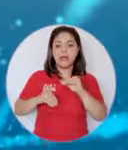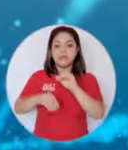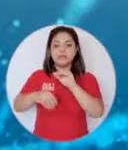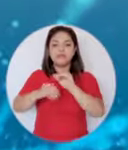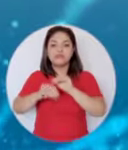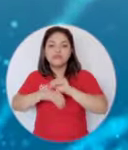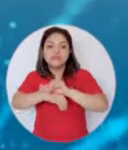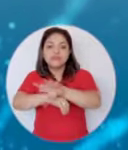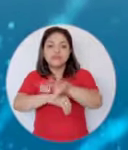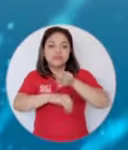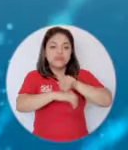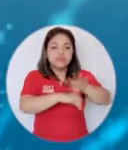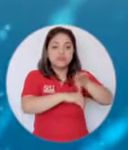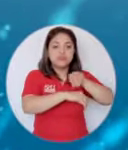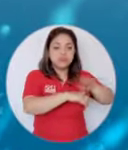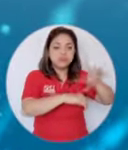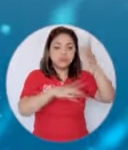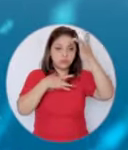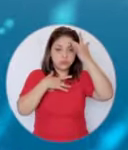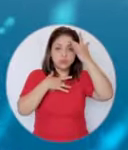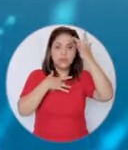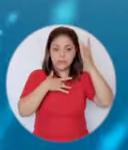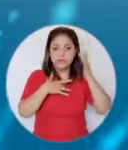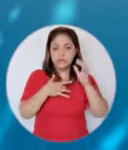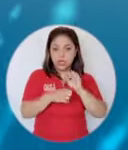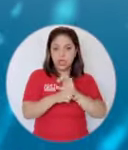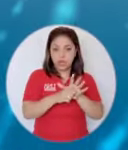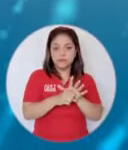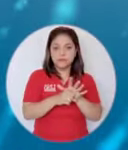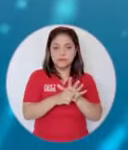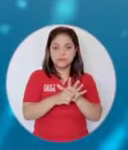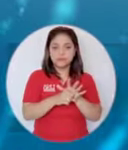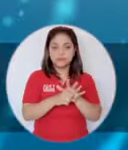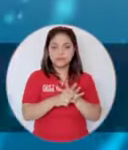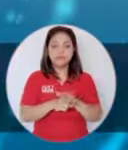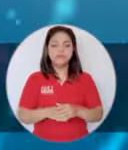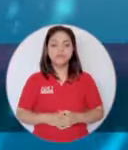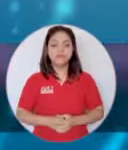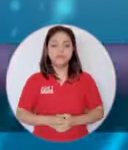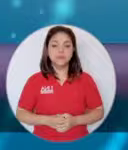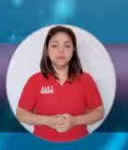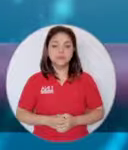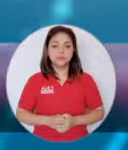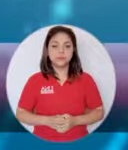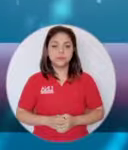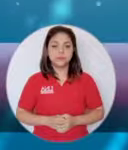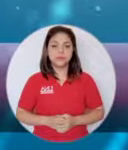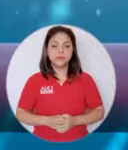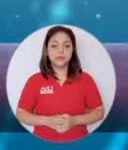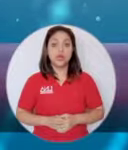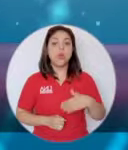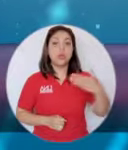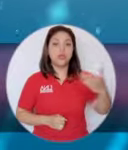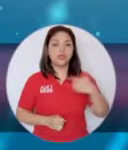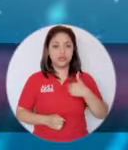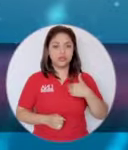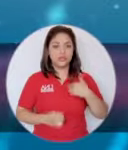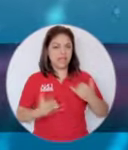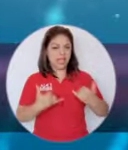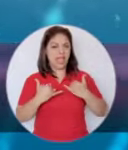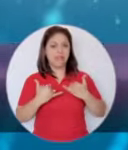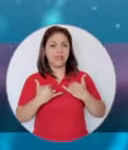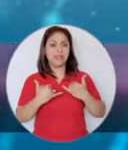días, al principio cuando teníamos el COVID con la variante original de Wuhan, 10, 14 días,